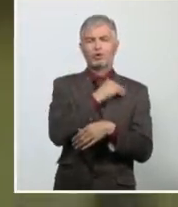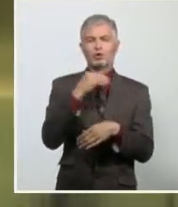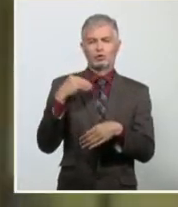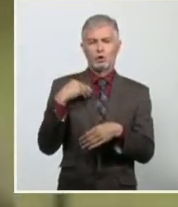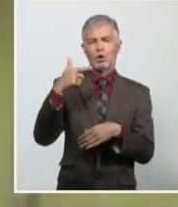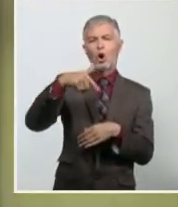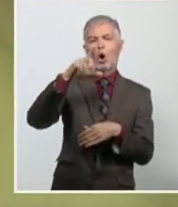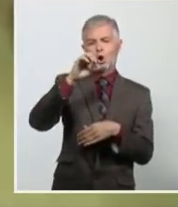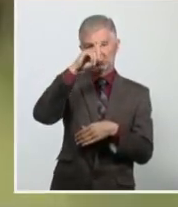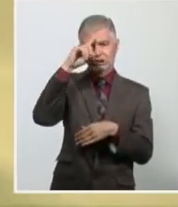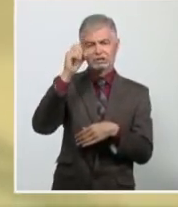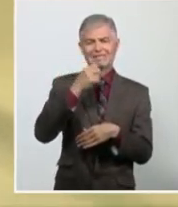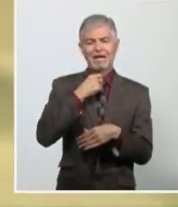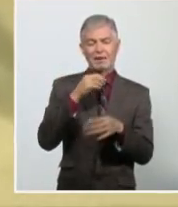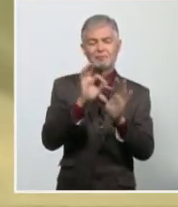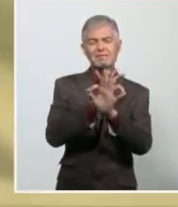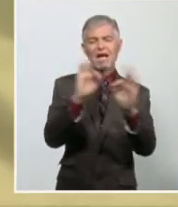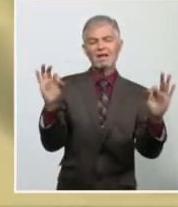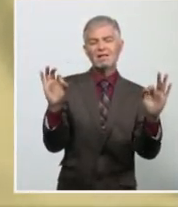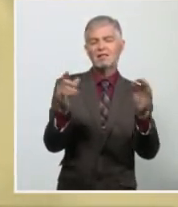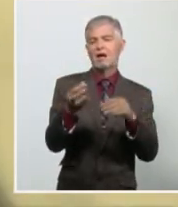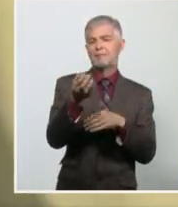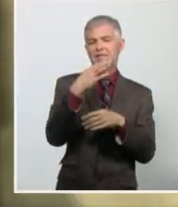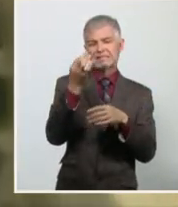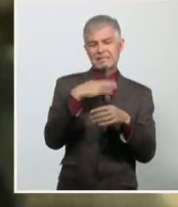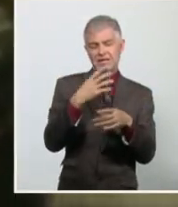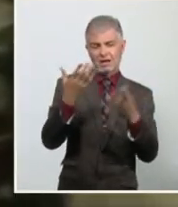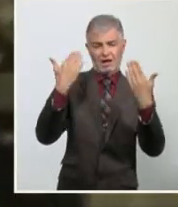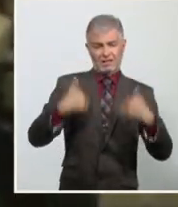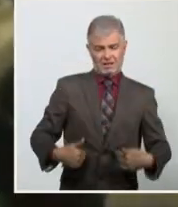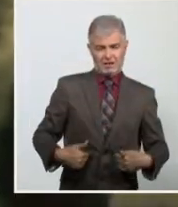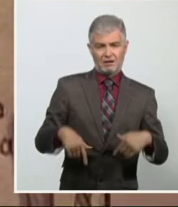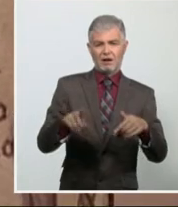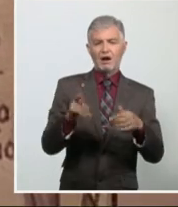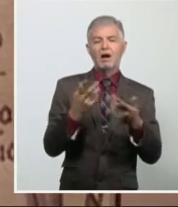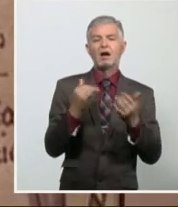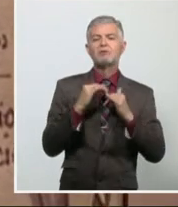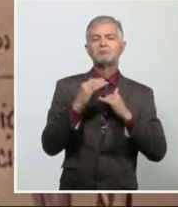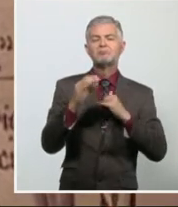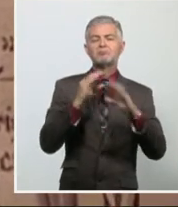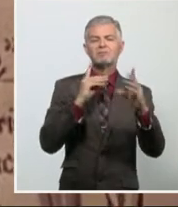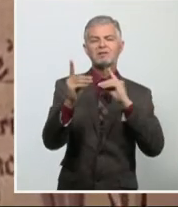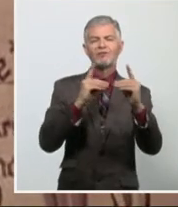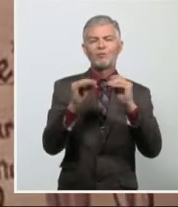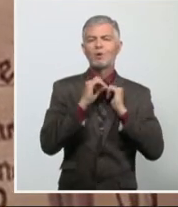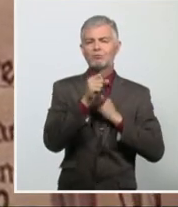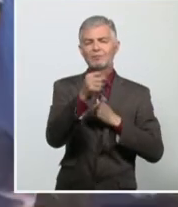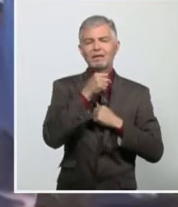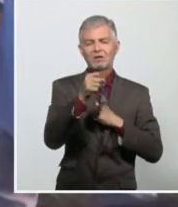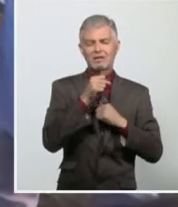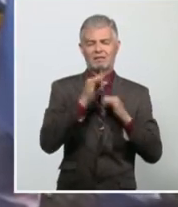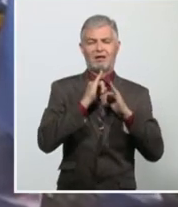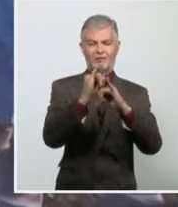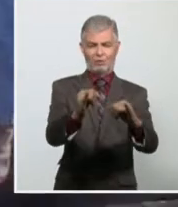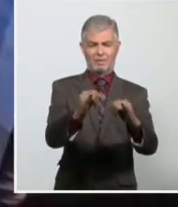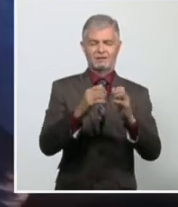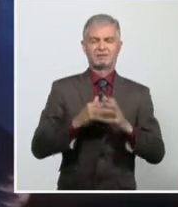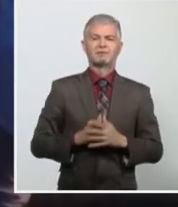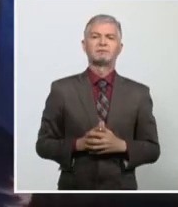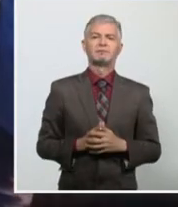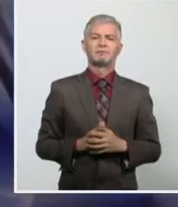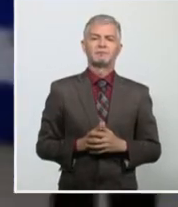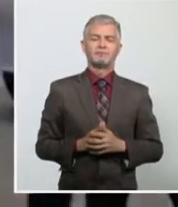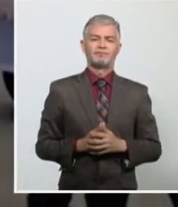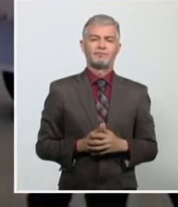especialista en medicina interna quien dialogó vía internet con la periodista de isi gómez ah